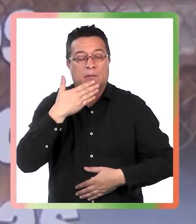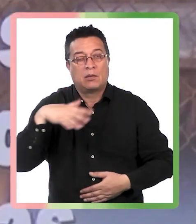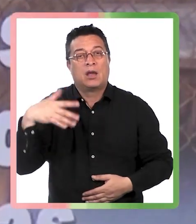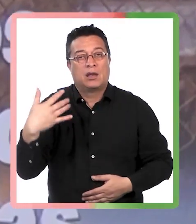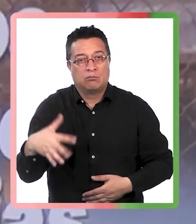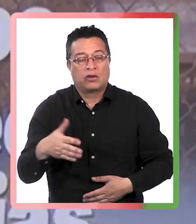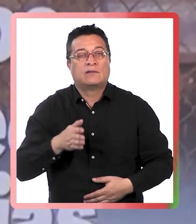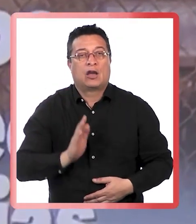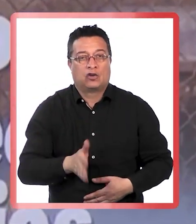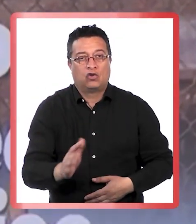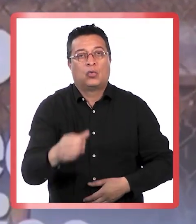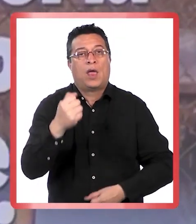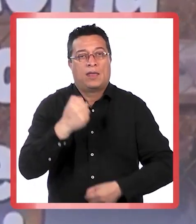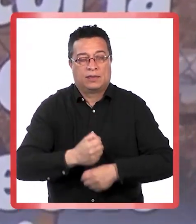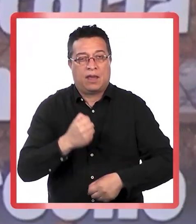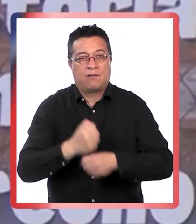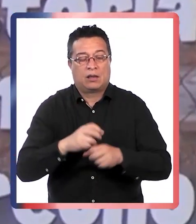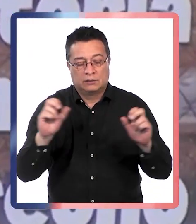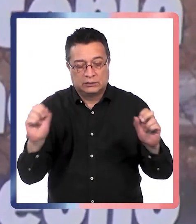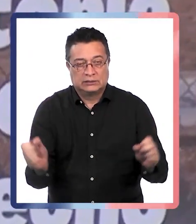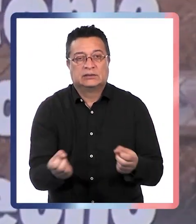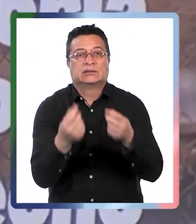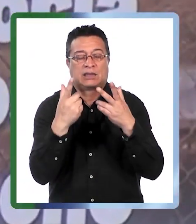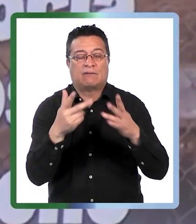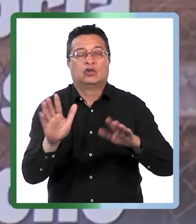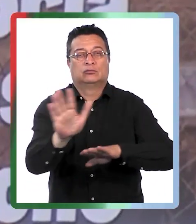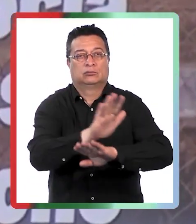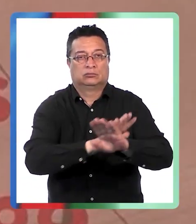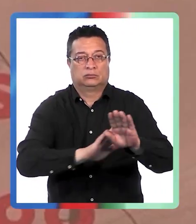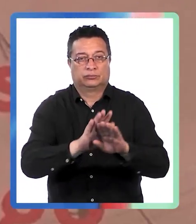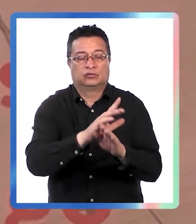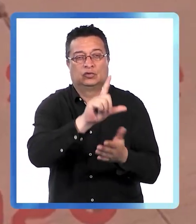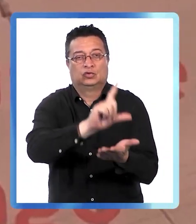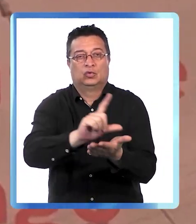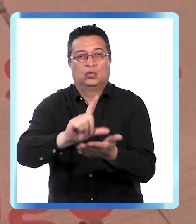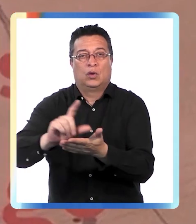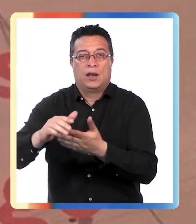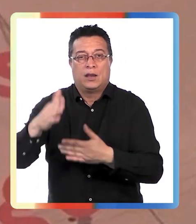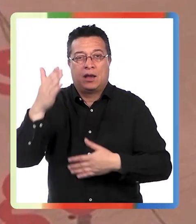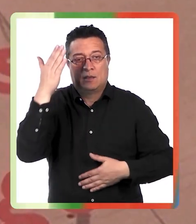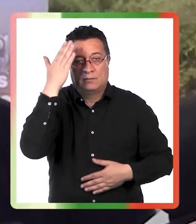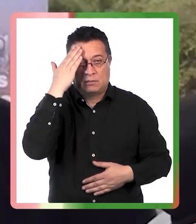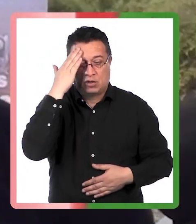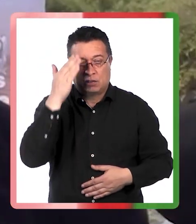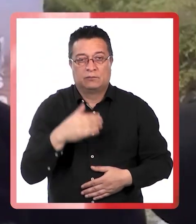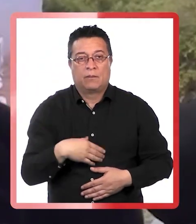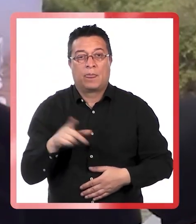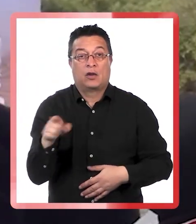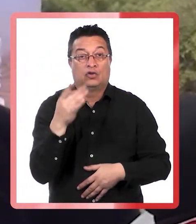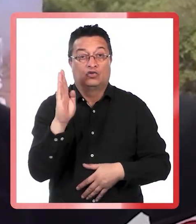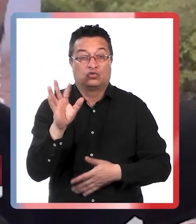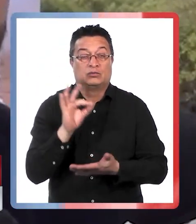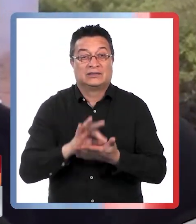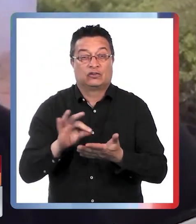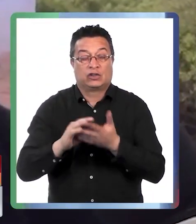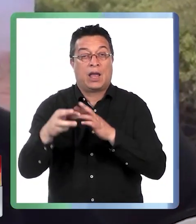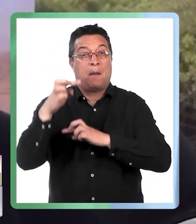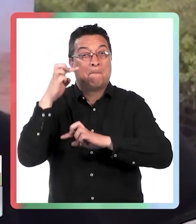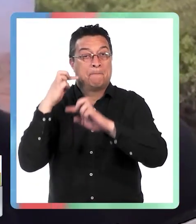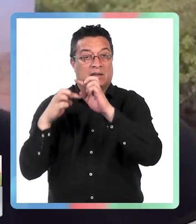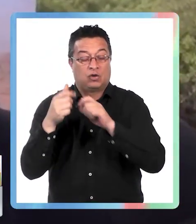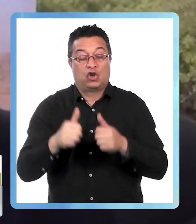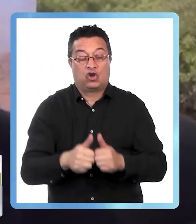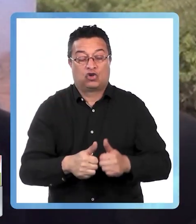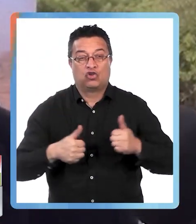de continuar trabajando en la recuperación y protección de los sitios memoriales. De la Subsecretaría del Patrimonio y desde el Consejo